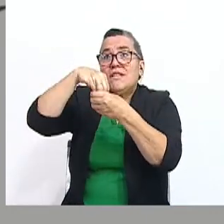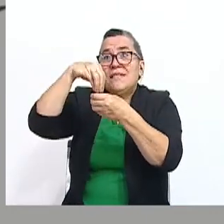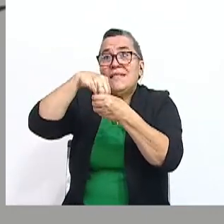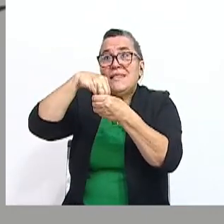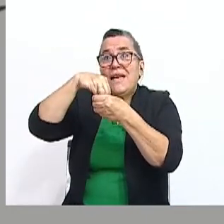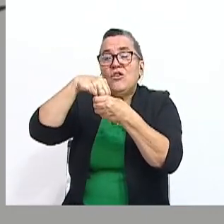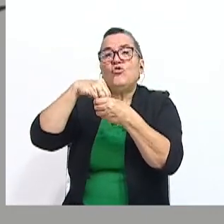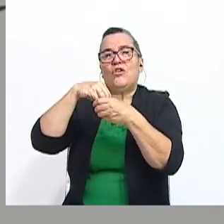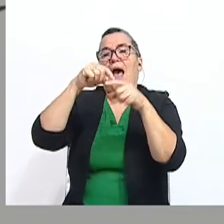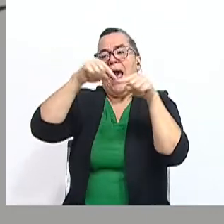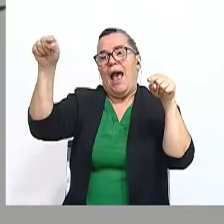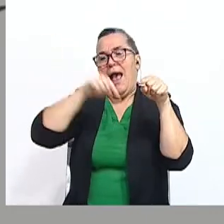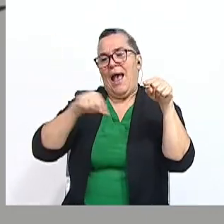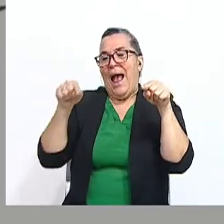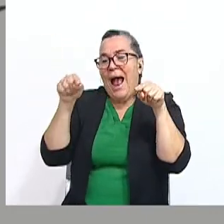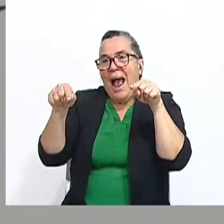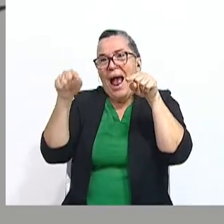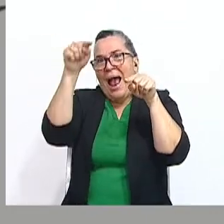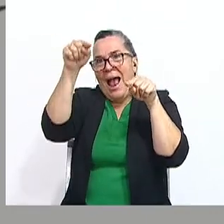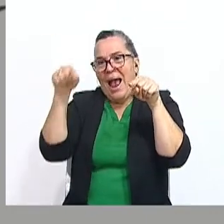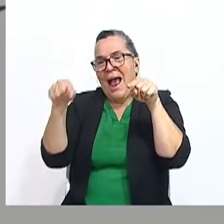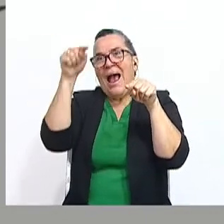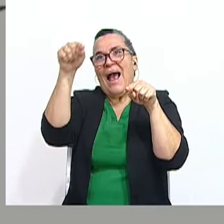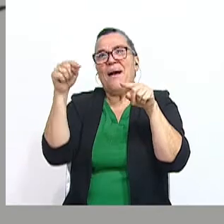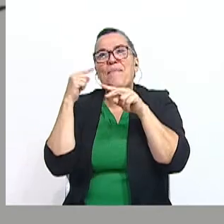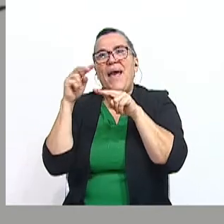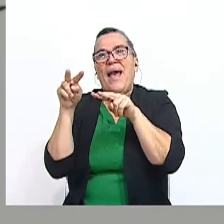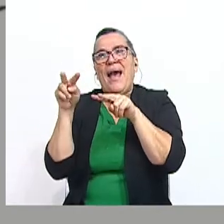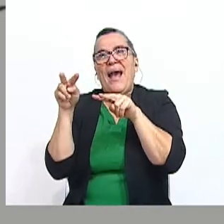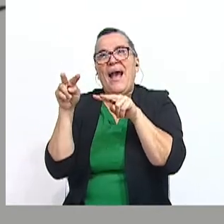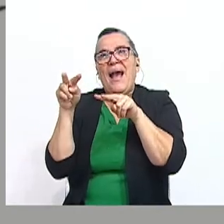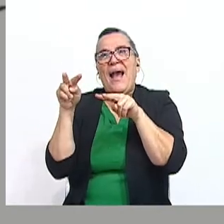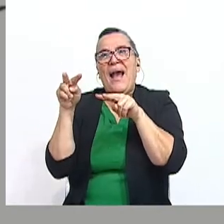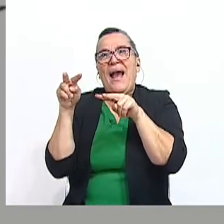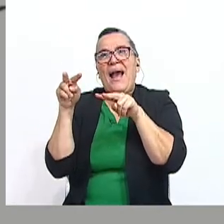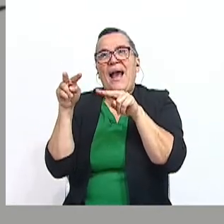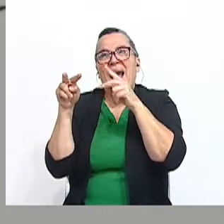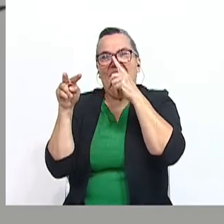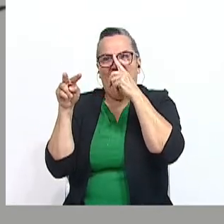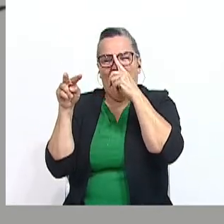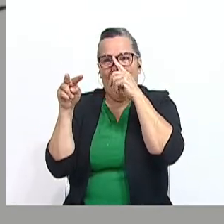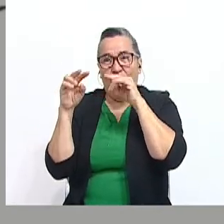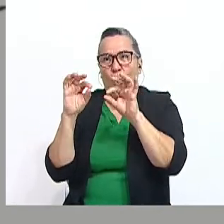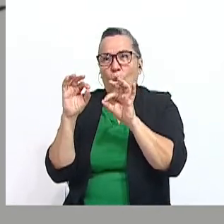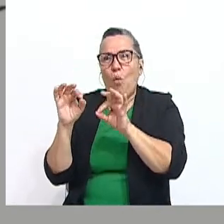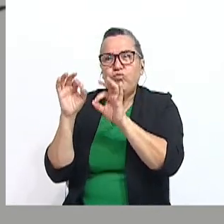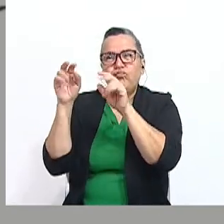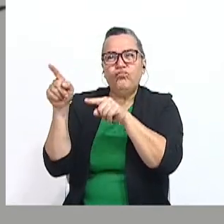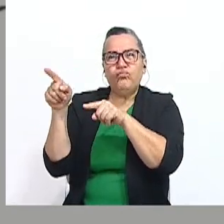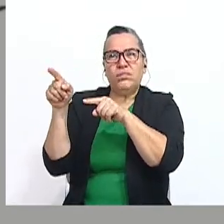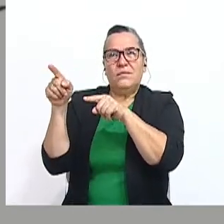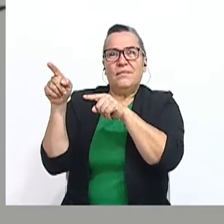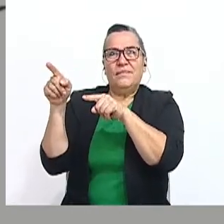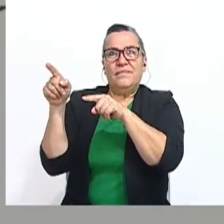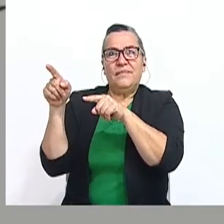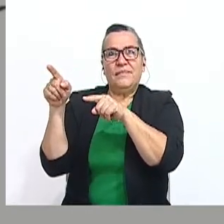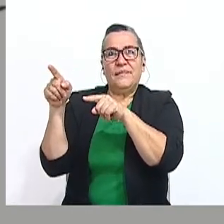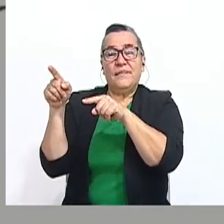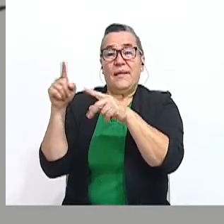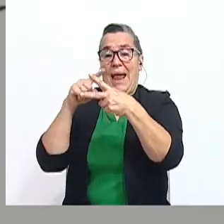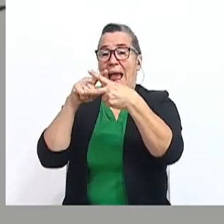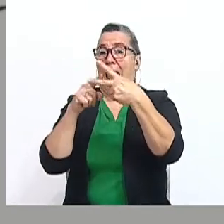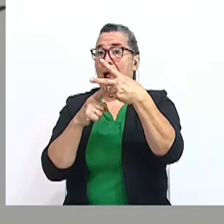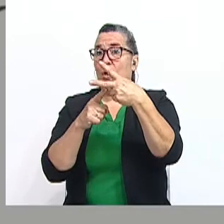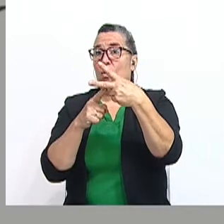parte interna. Y vean lo que pasa. ¿Cómo vamos a ir trasladando lo que es los ángulos